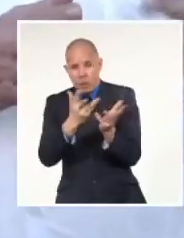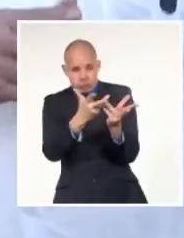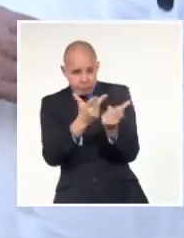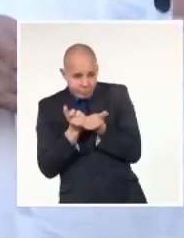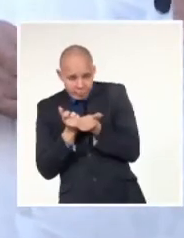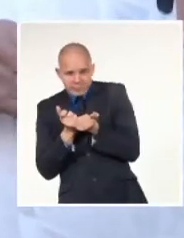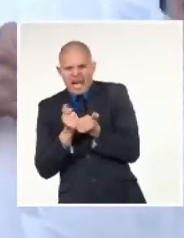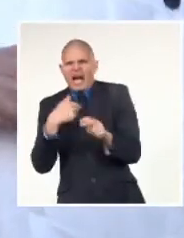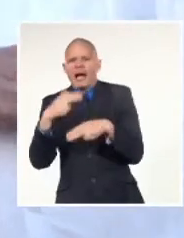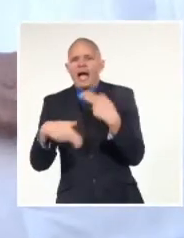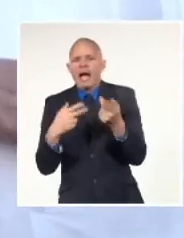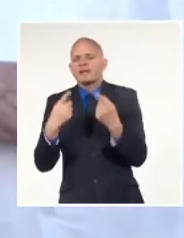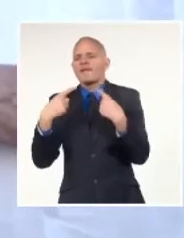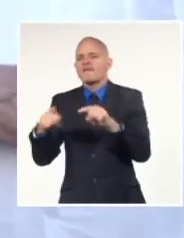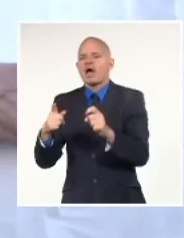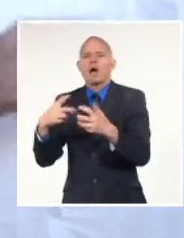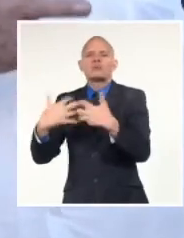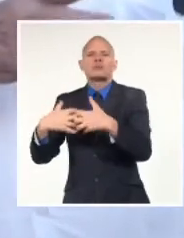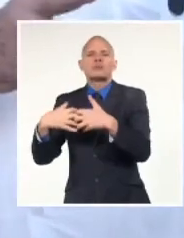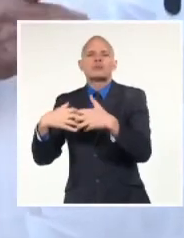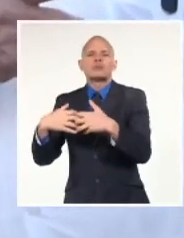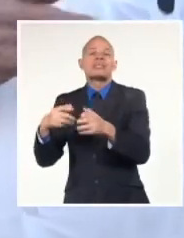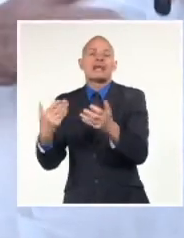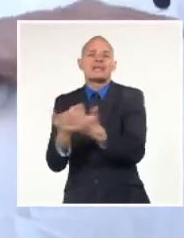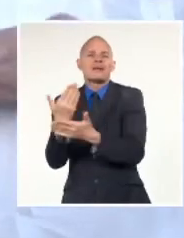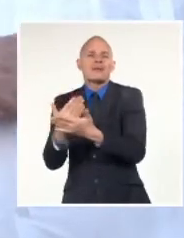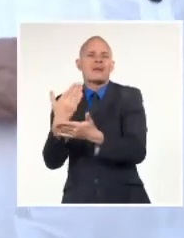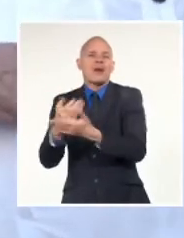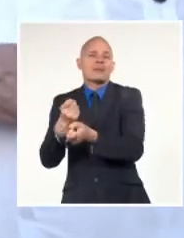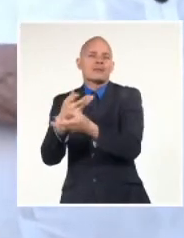poemas. Mi primer libro tenía alas. Las alas